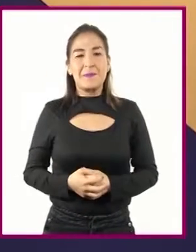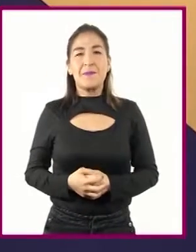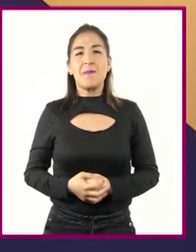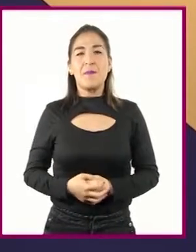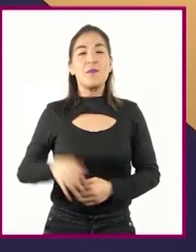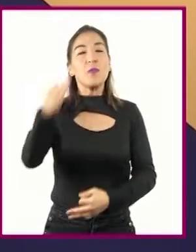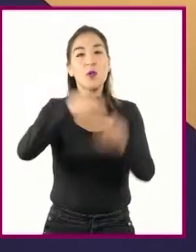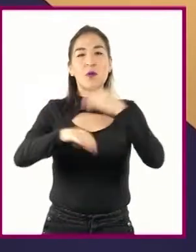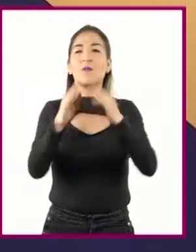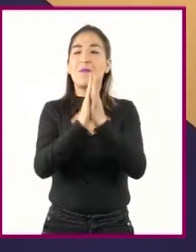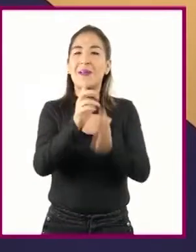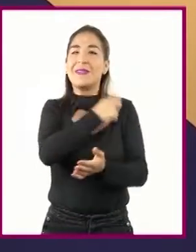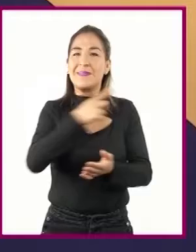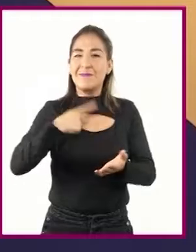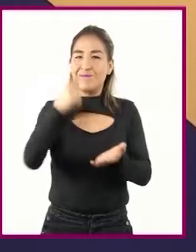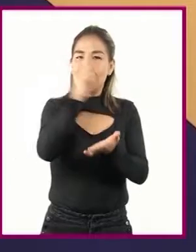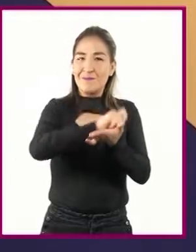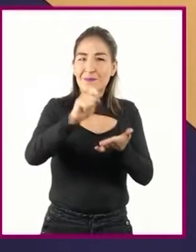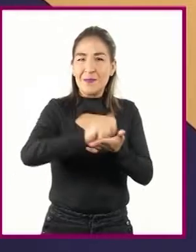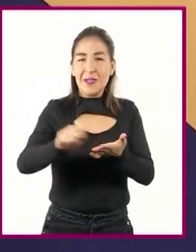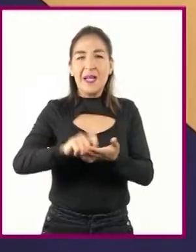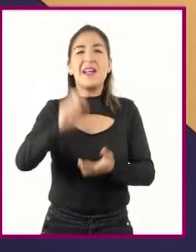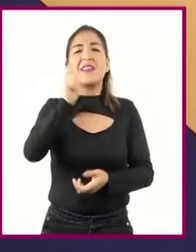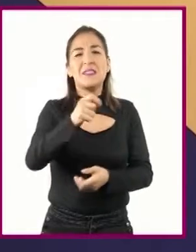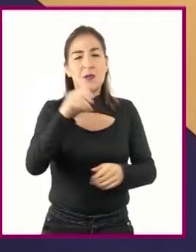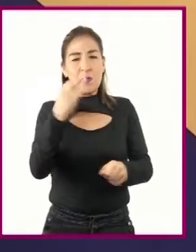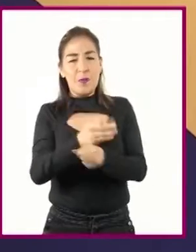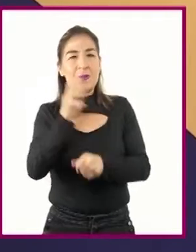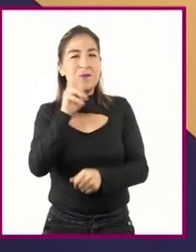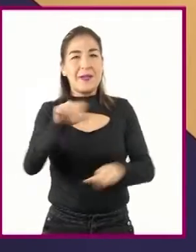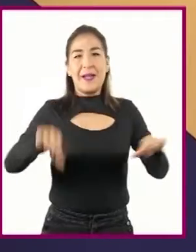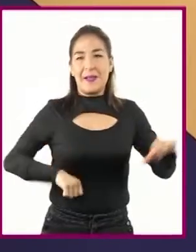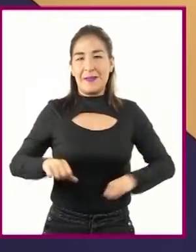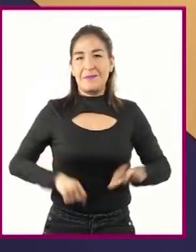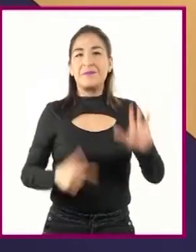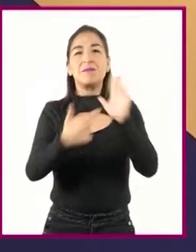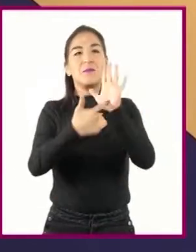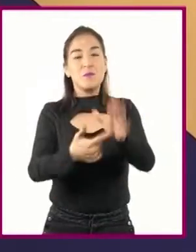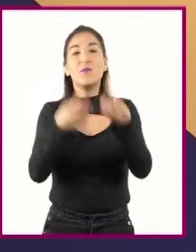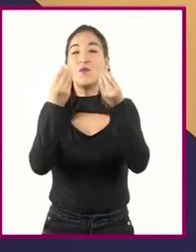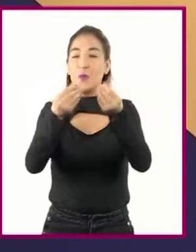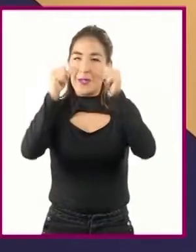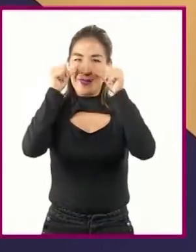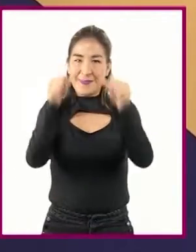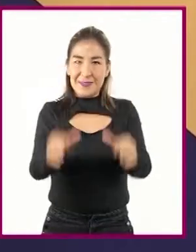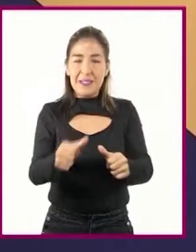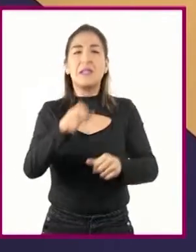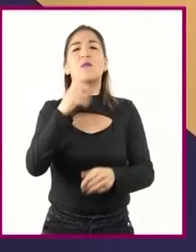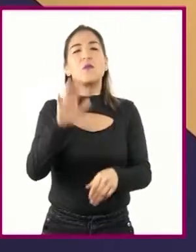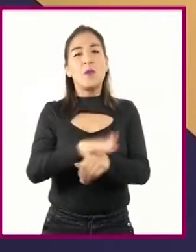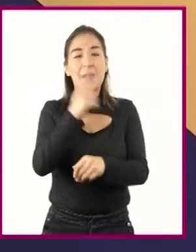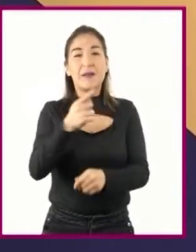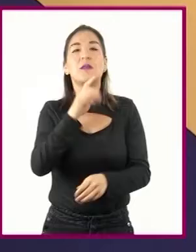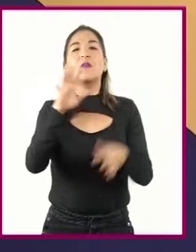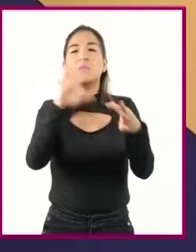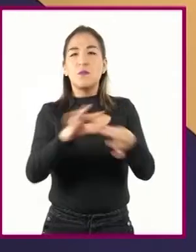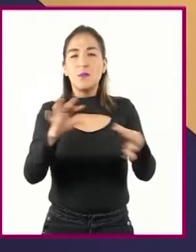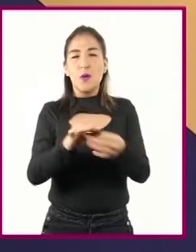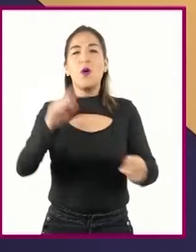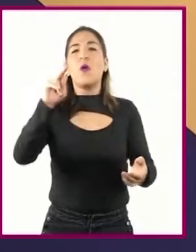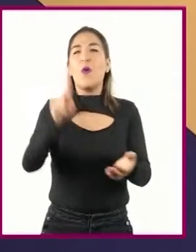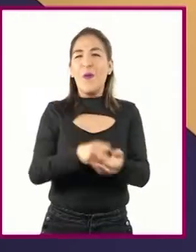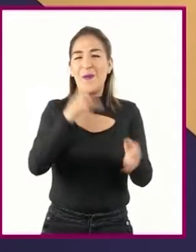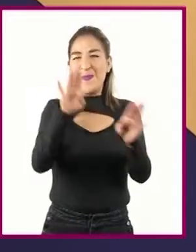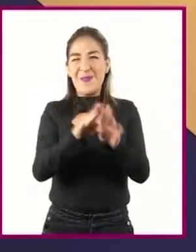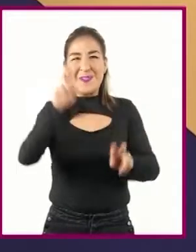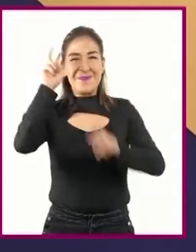Por favor, tomen nota de cada una de las actividades que se desarrollarán. Pongan mucha atención, ya que comenzaremos con otra